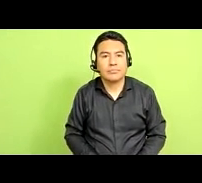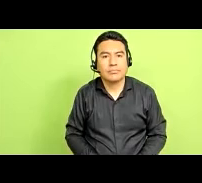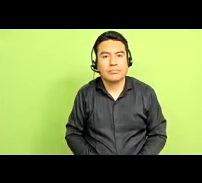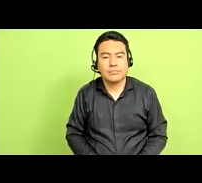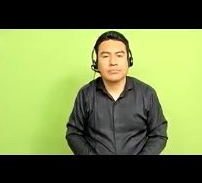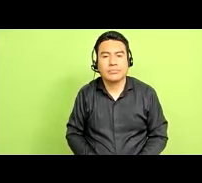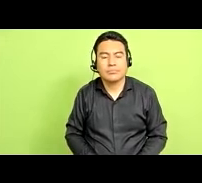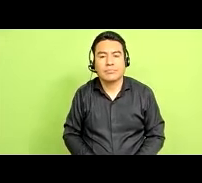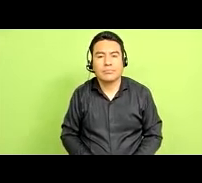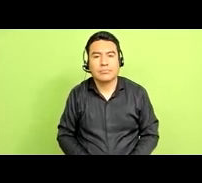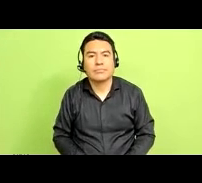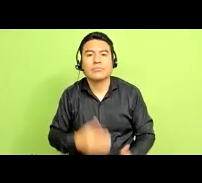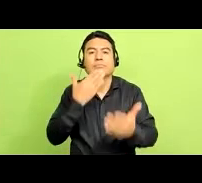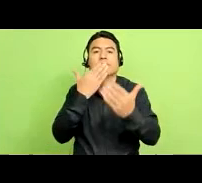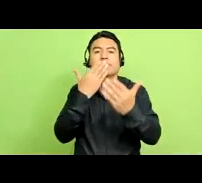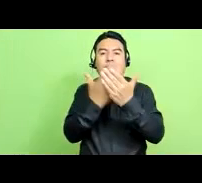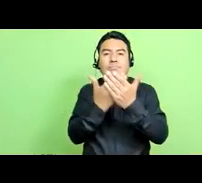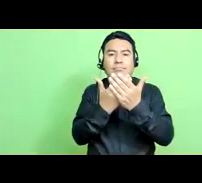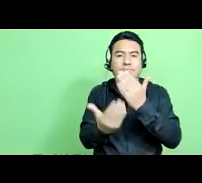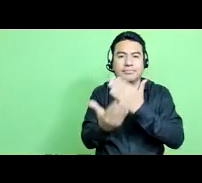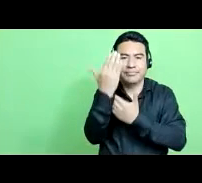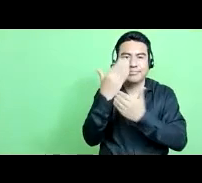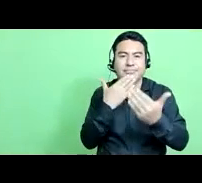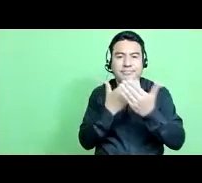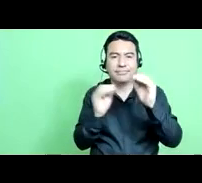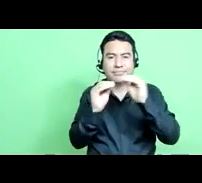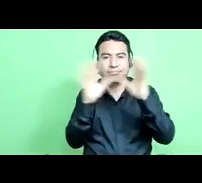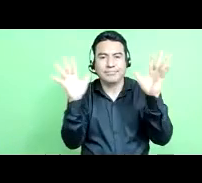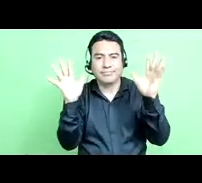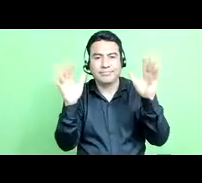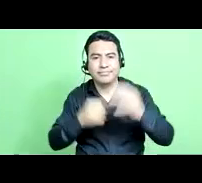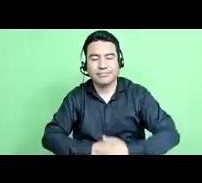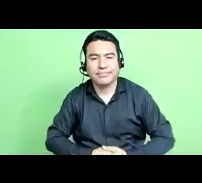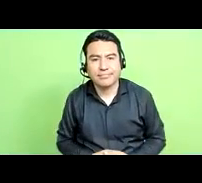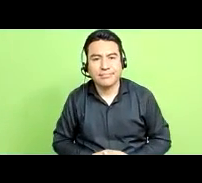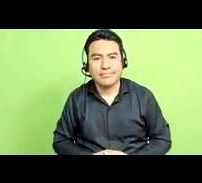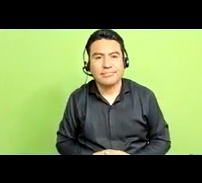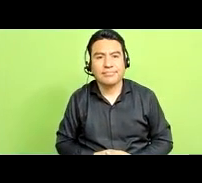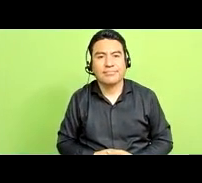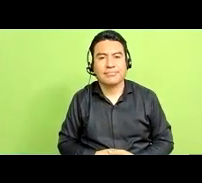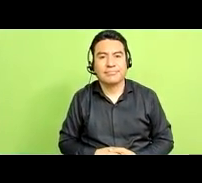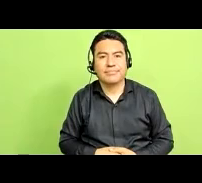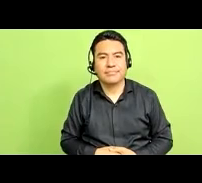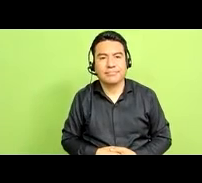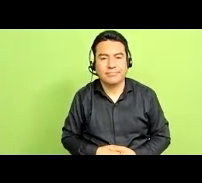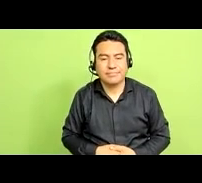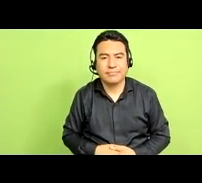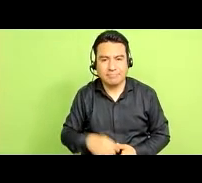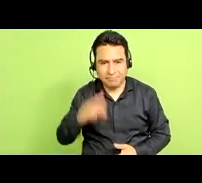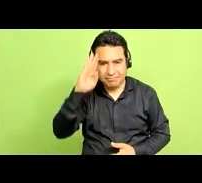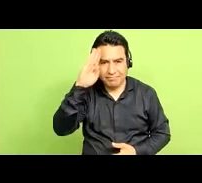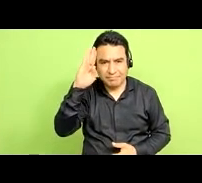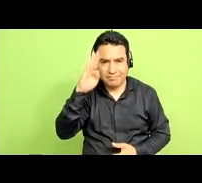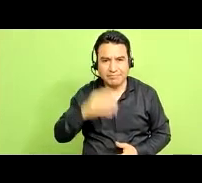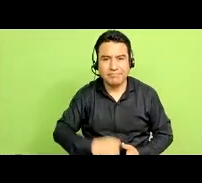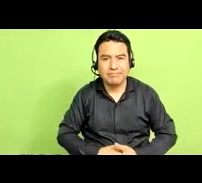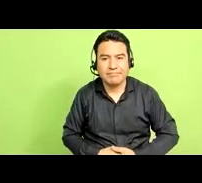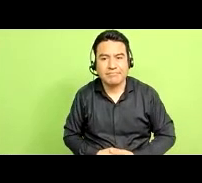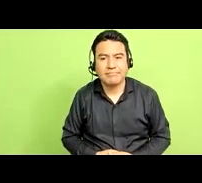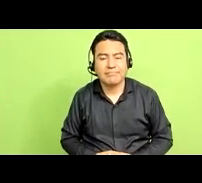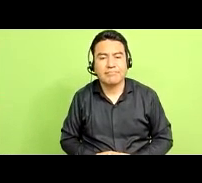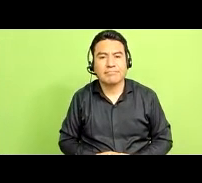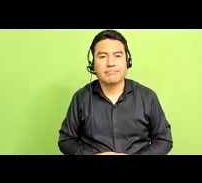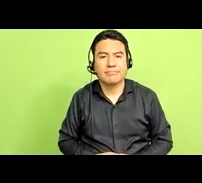los días y lo interesante